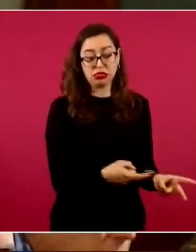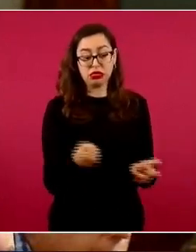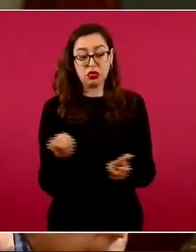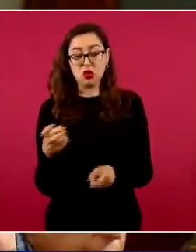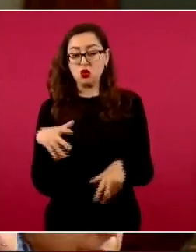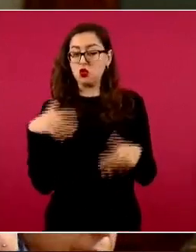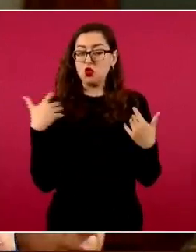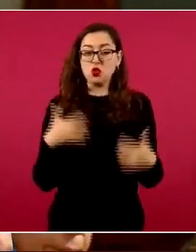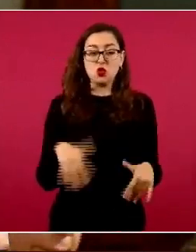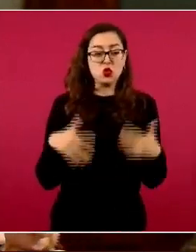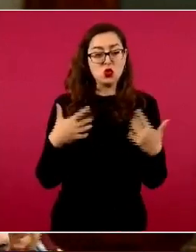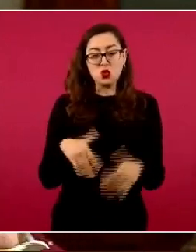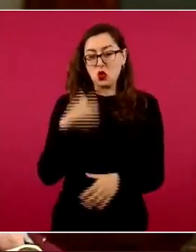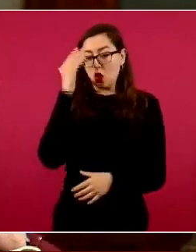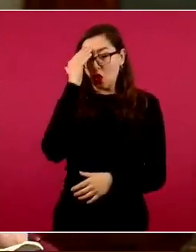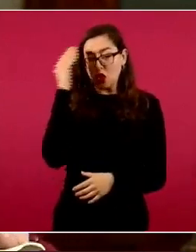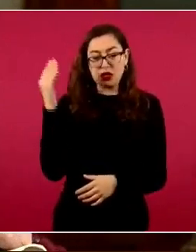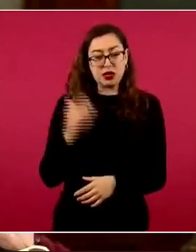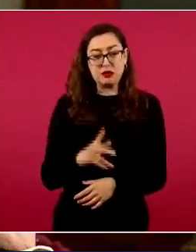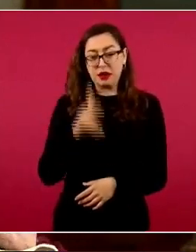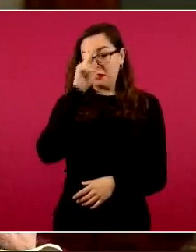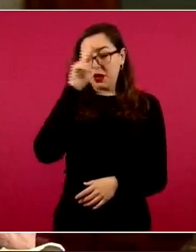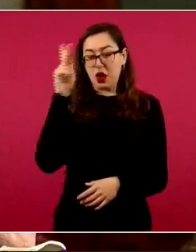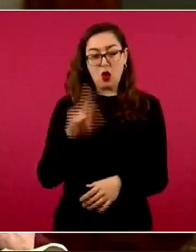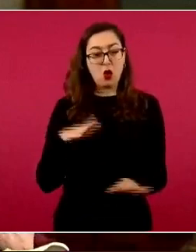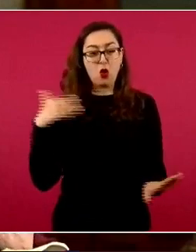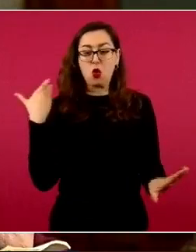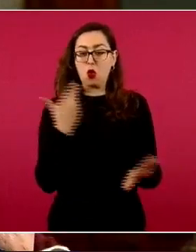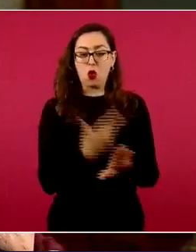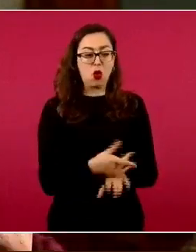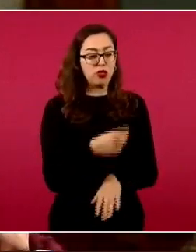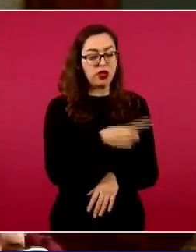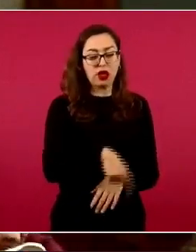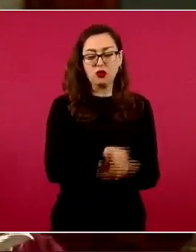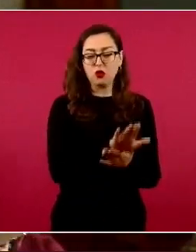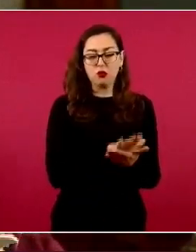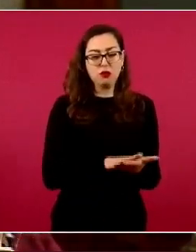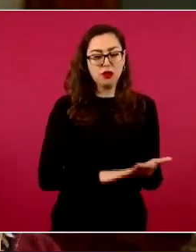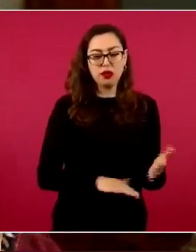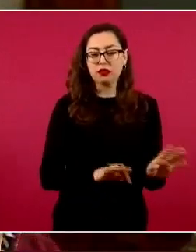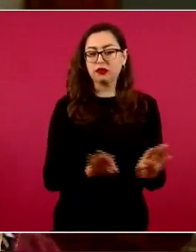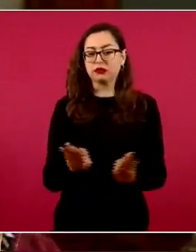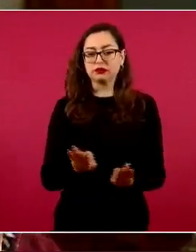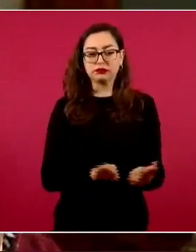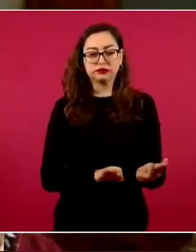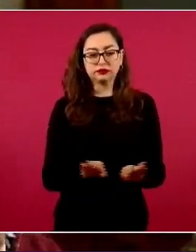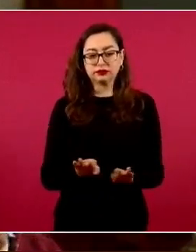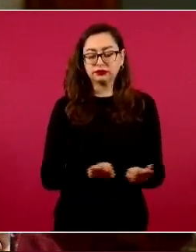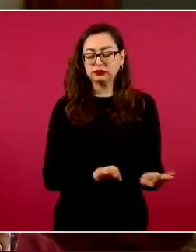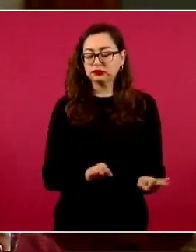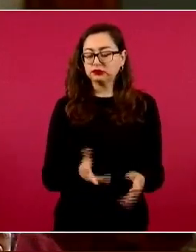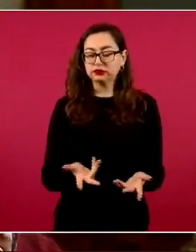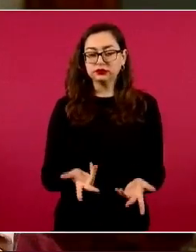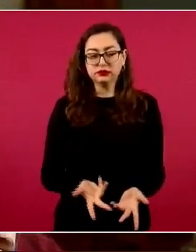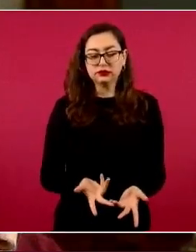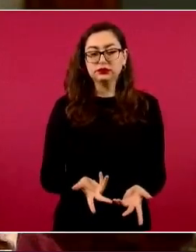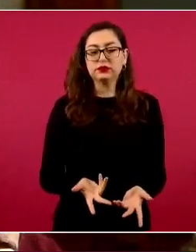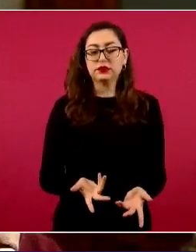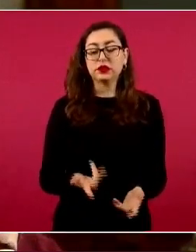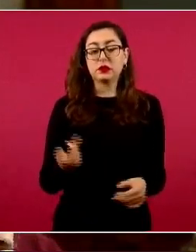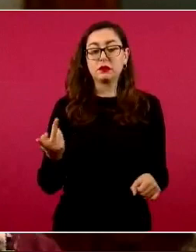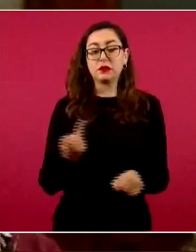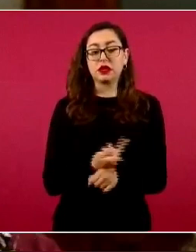solar. Eso no se puede hacer con esa gente porque es la más humilde de este país, presidente. Y en ese sentido, pues la